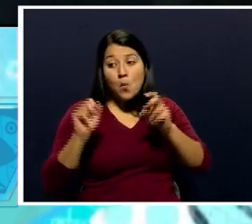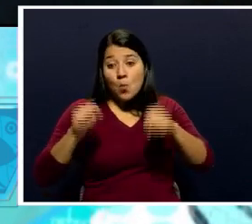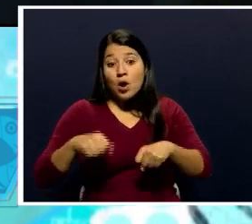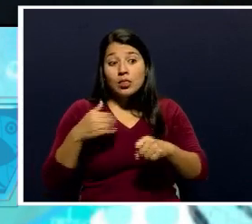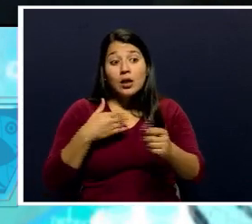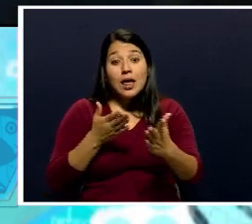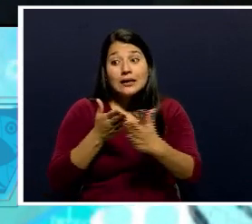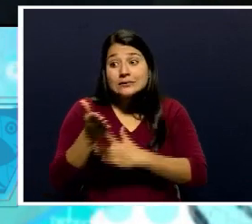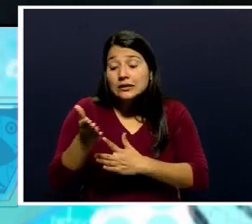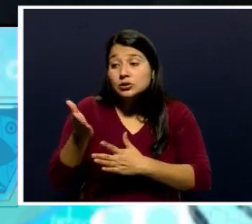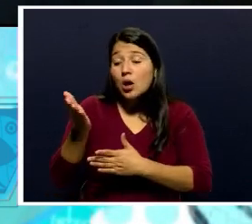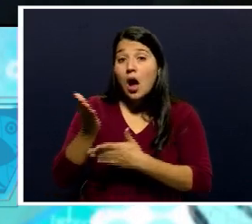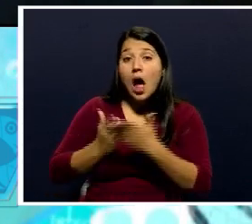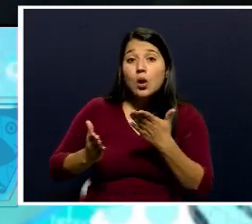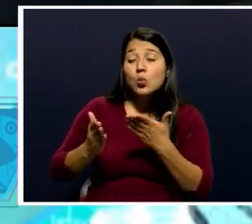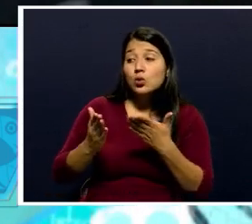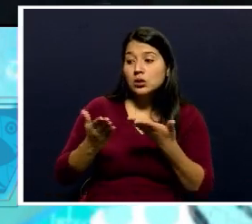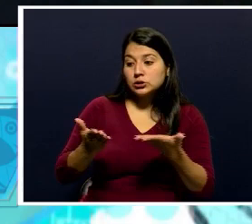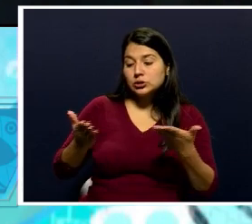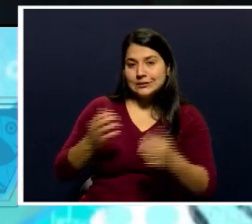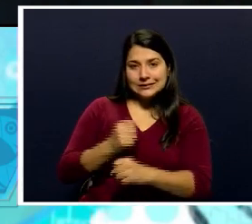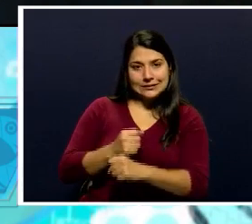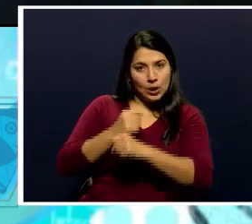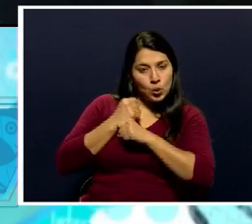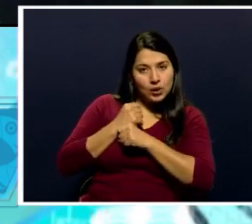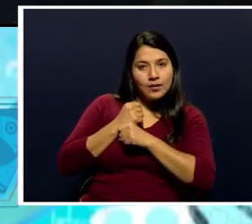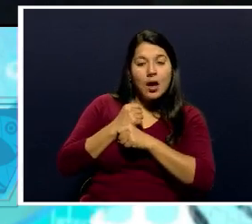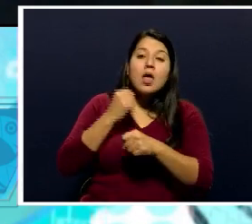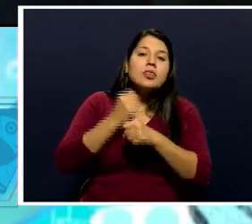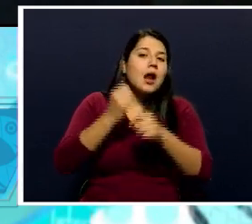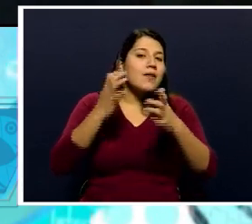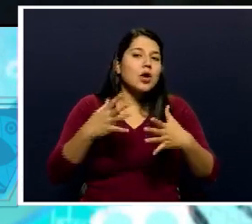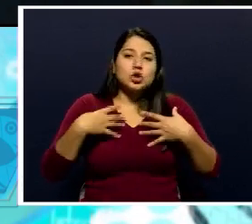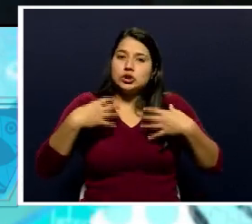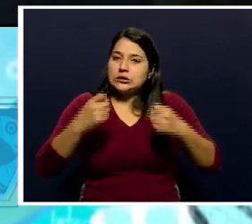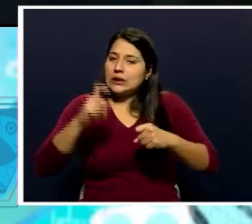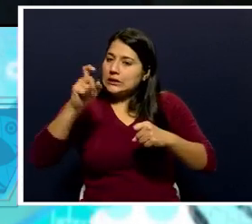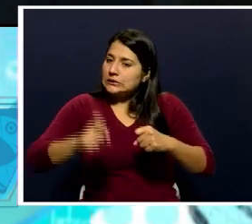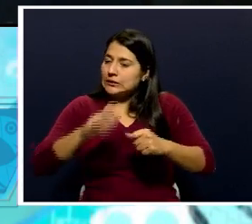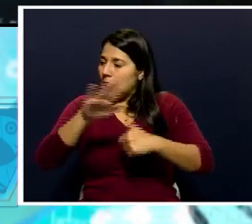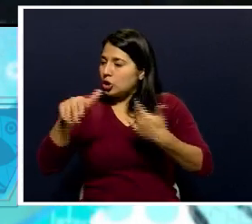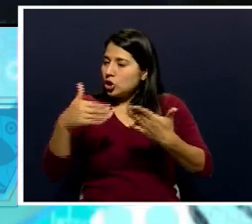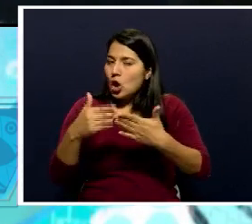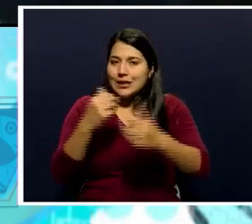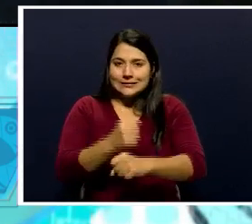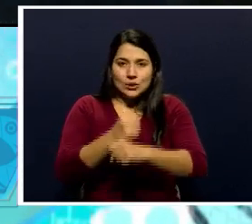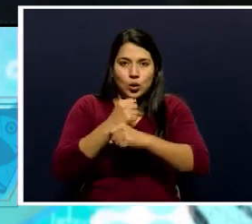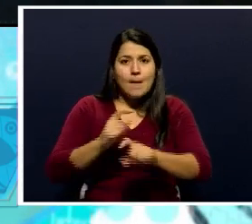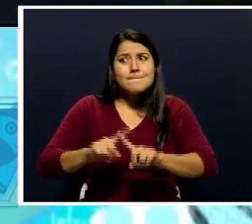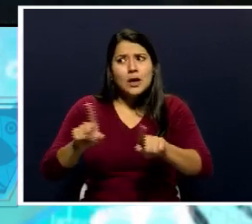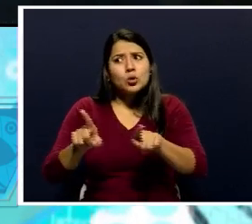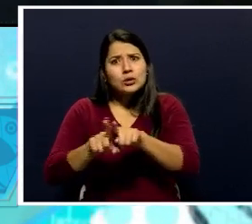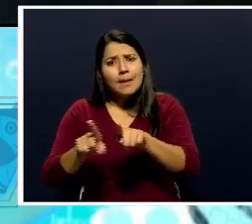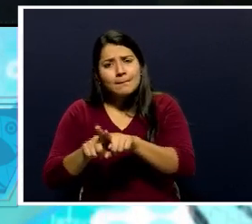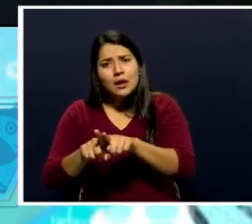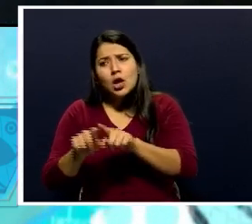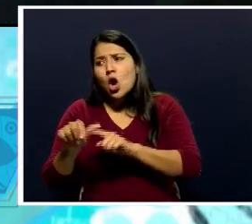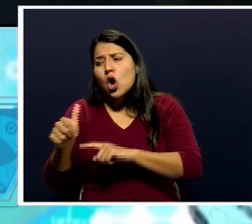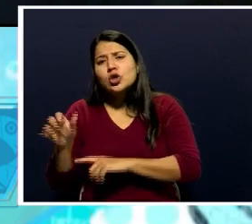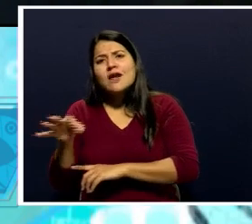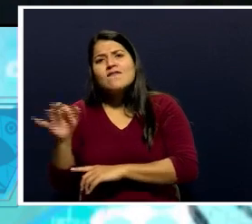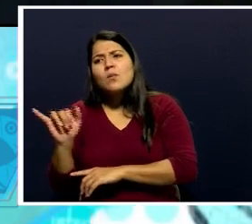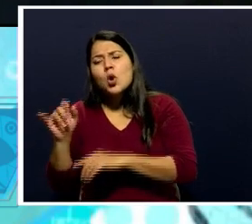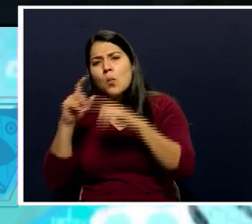a ciertos equipos de seguridad, el personal de salud necesita todo su equipo de seguridad, pero también hay algunas herramientas como